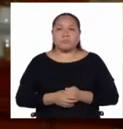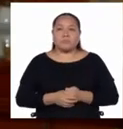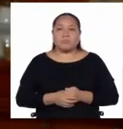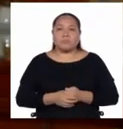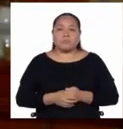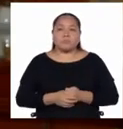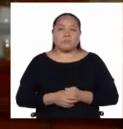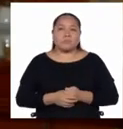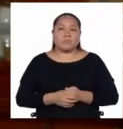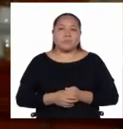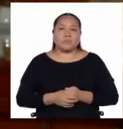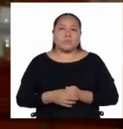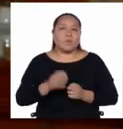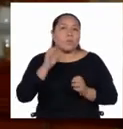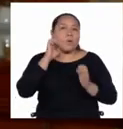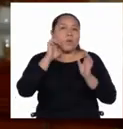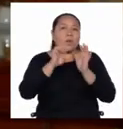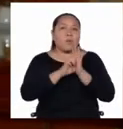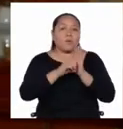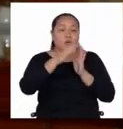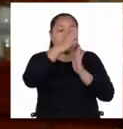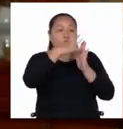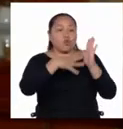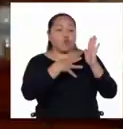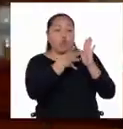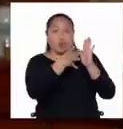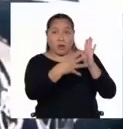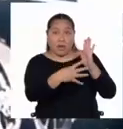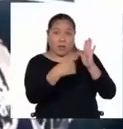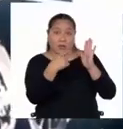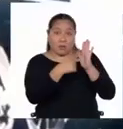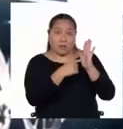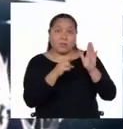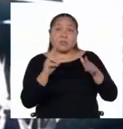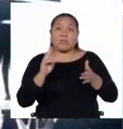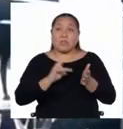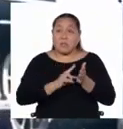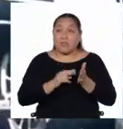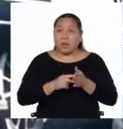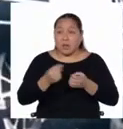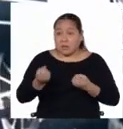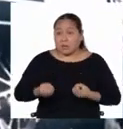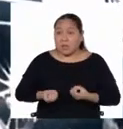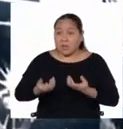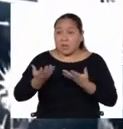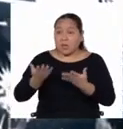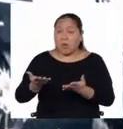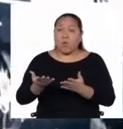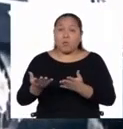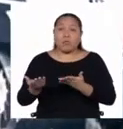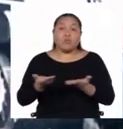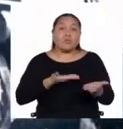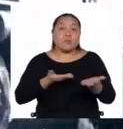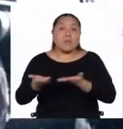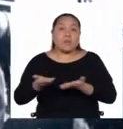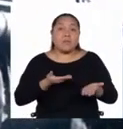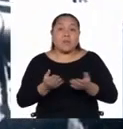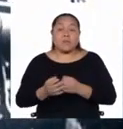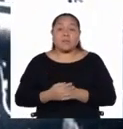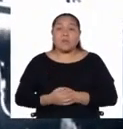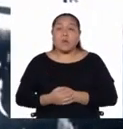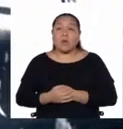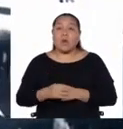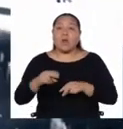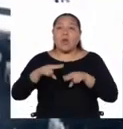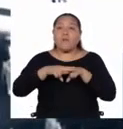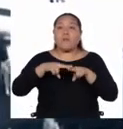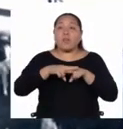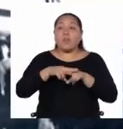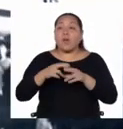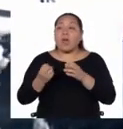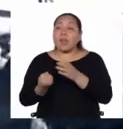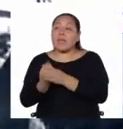ejemplo, ¿no? Si hay un horario quiere decir que hay un servicio, ¿no? Entonces, tanto el ferrocarril de Arequipa al mar